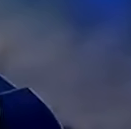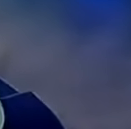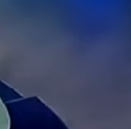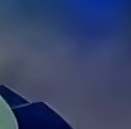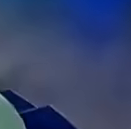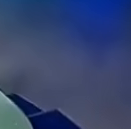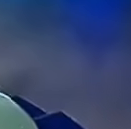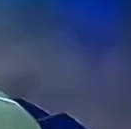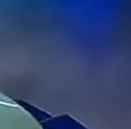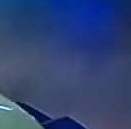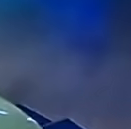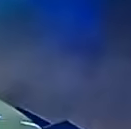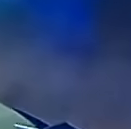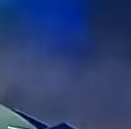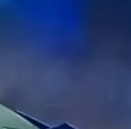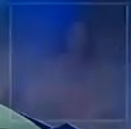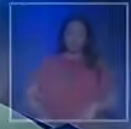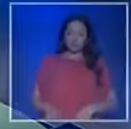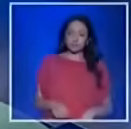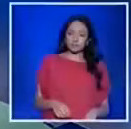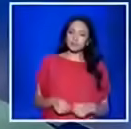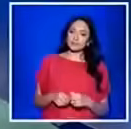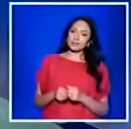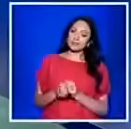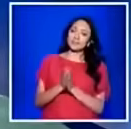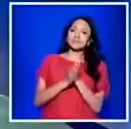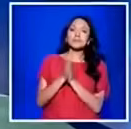Esto es Televistazo en la Comunidad.